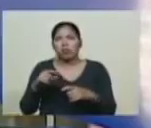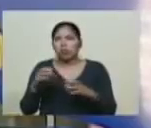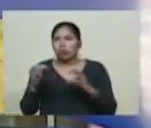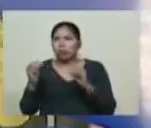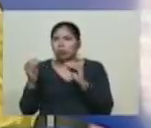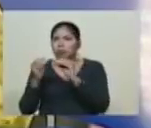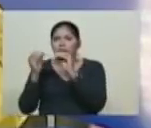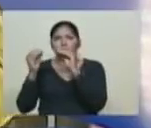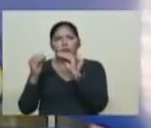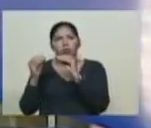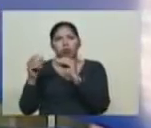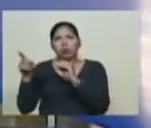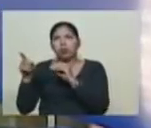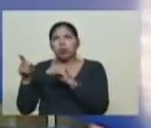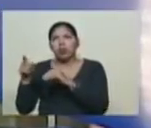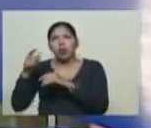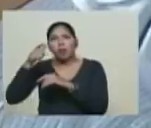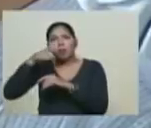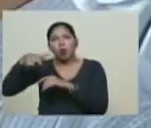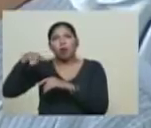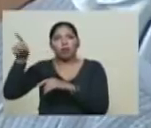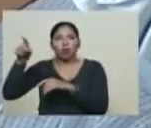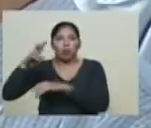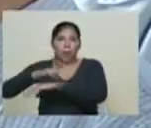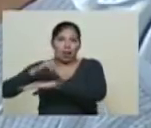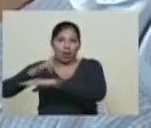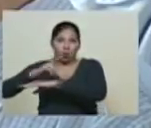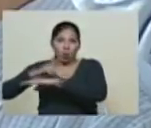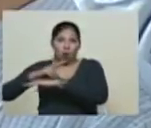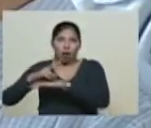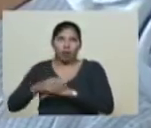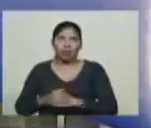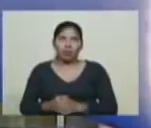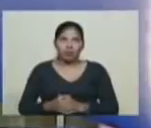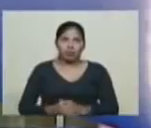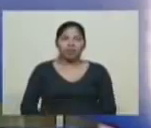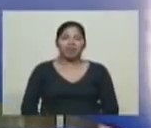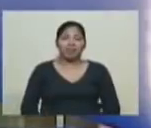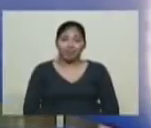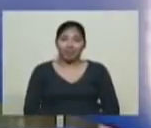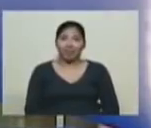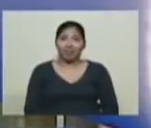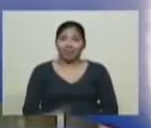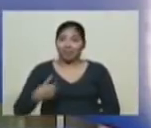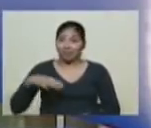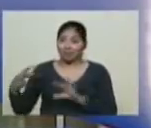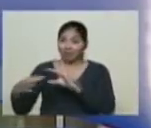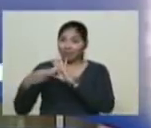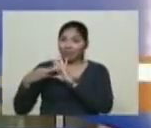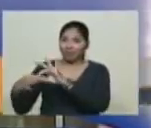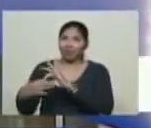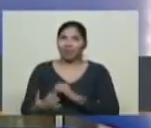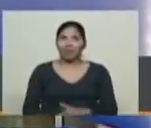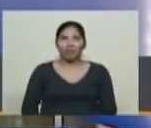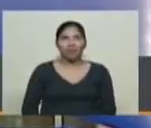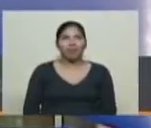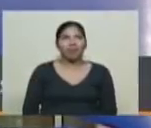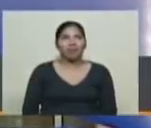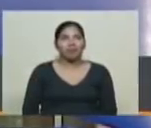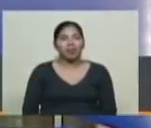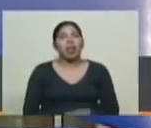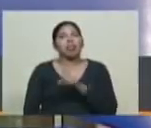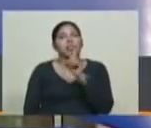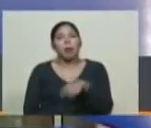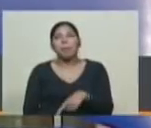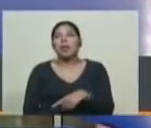del guaraní. Así que estamos unidos, del río Paraná al Caribe. Bienvenido. Igualmente está la doctora